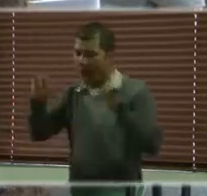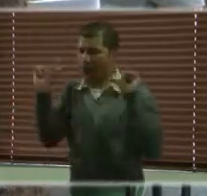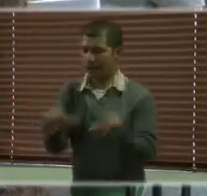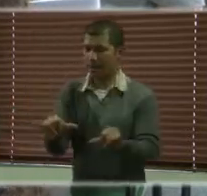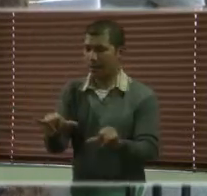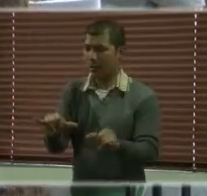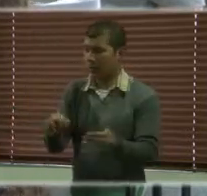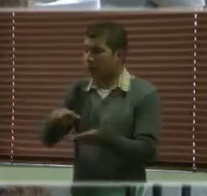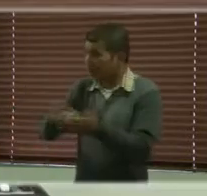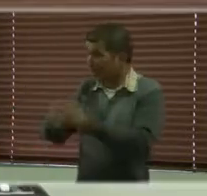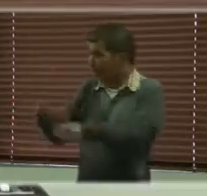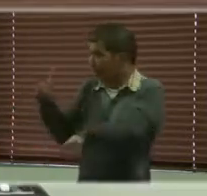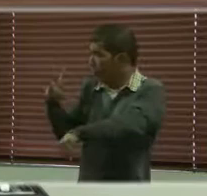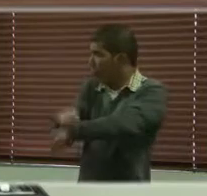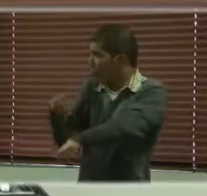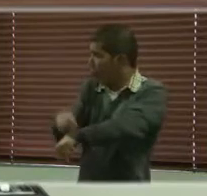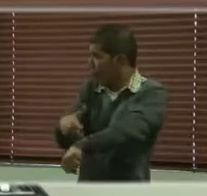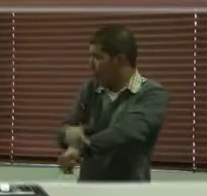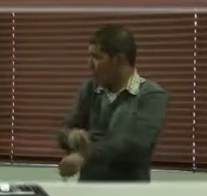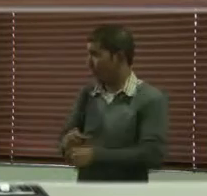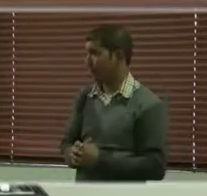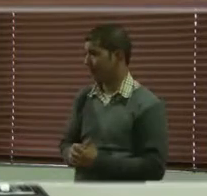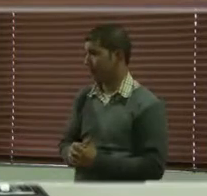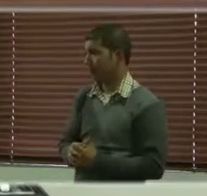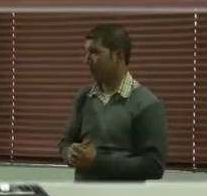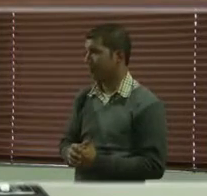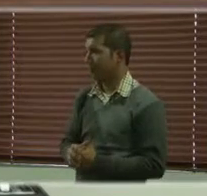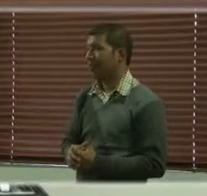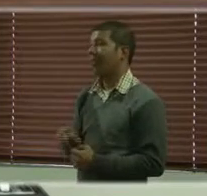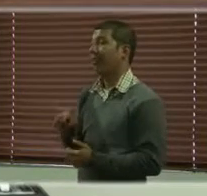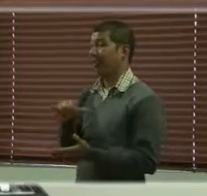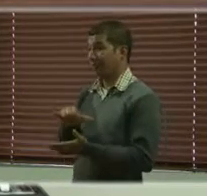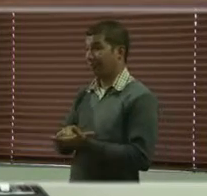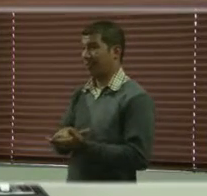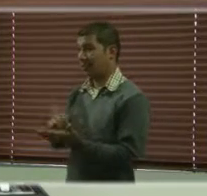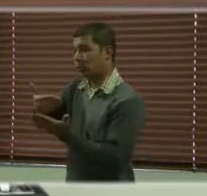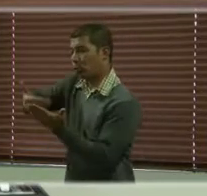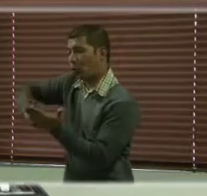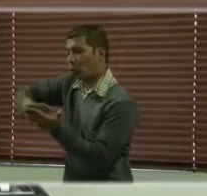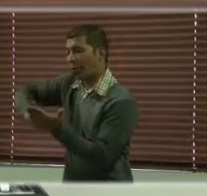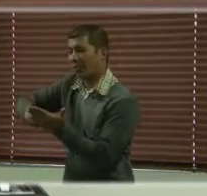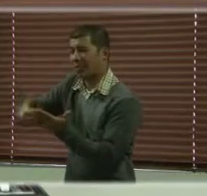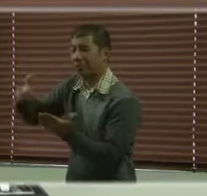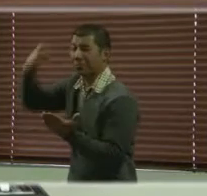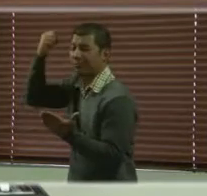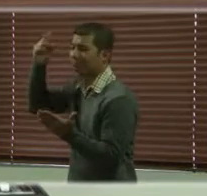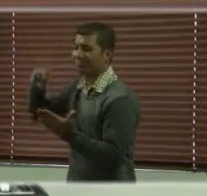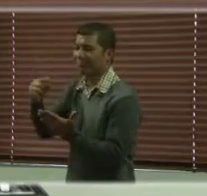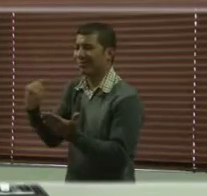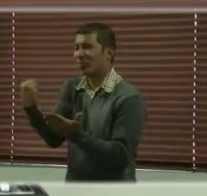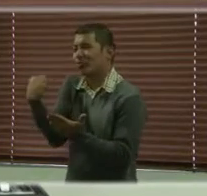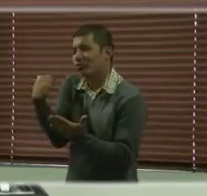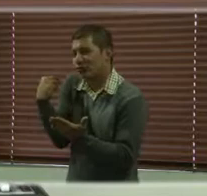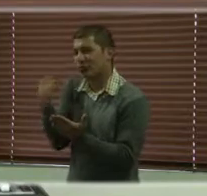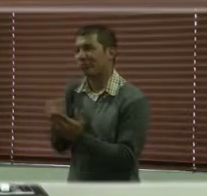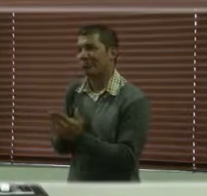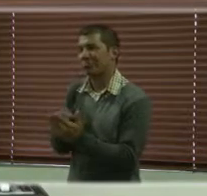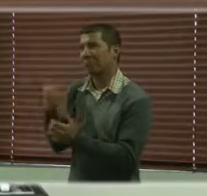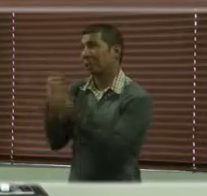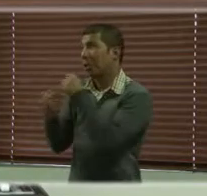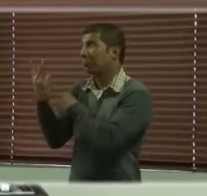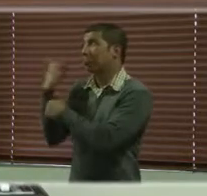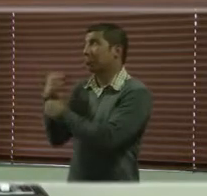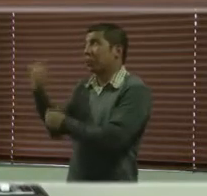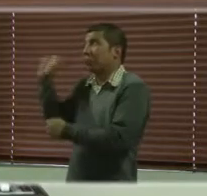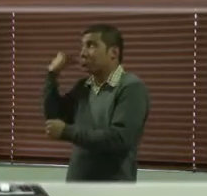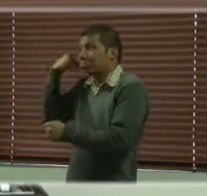Obviamente que se han conocido hasta hace muy pocos años y que todavía desde una visión muy